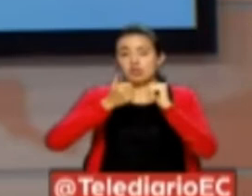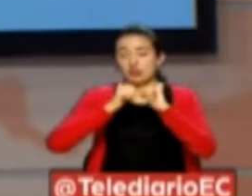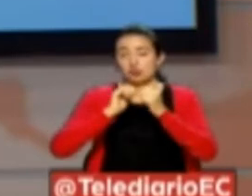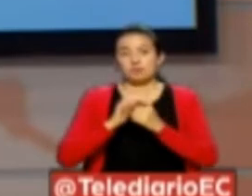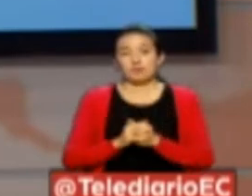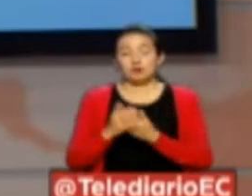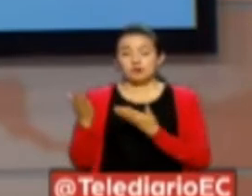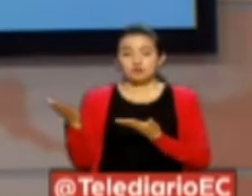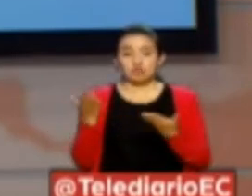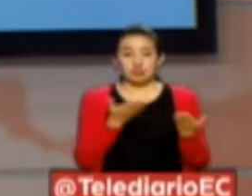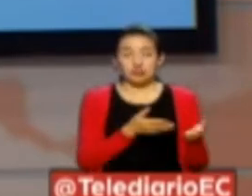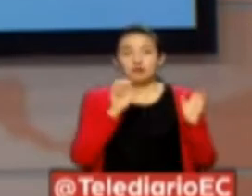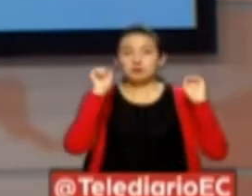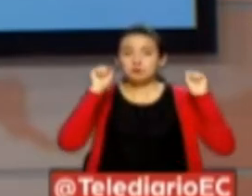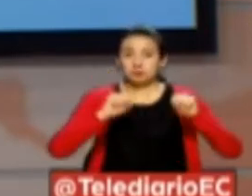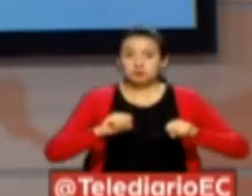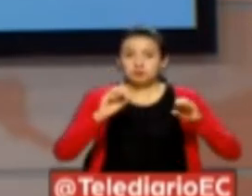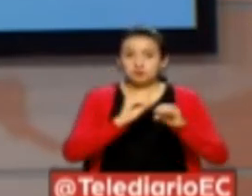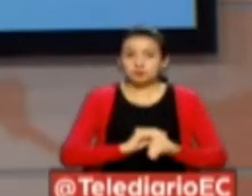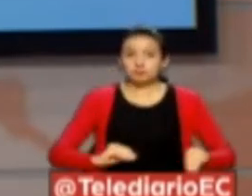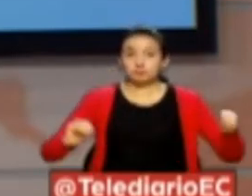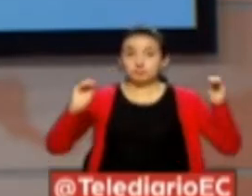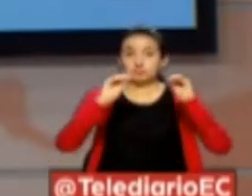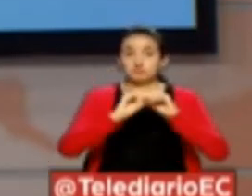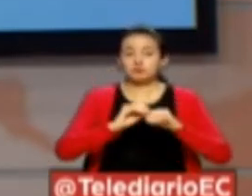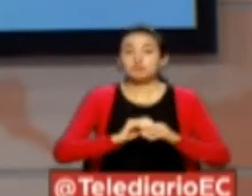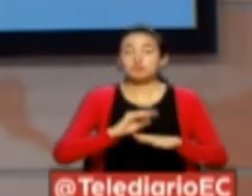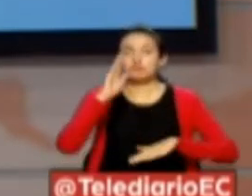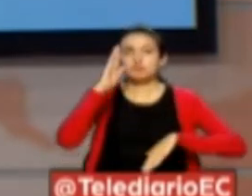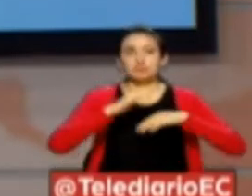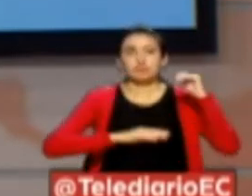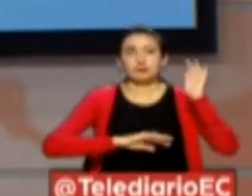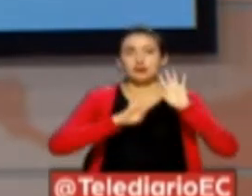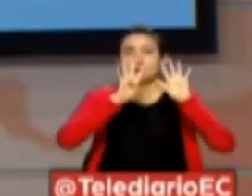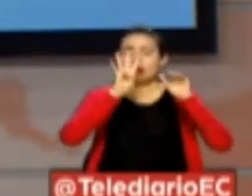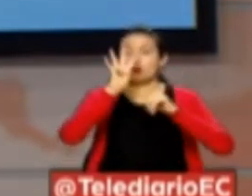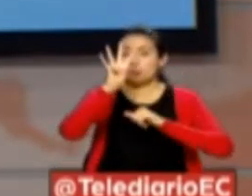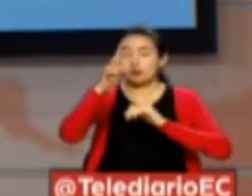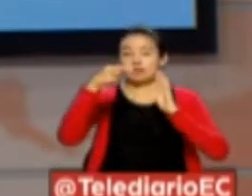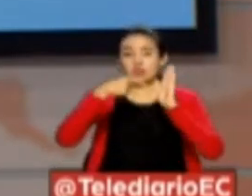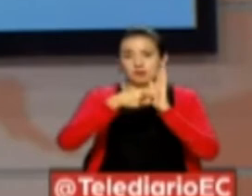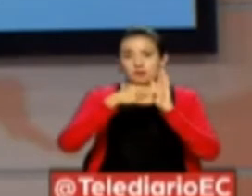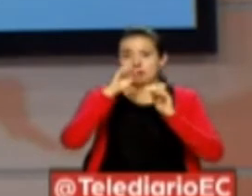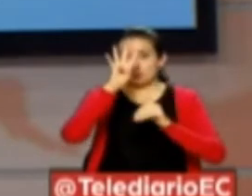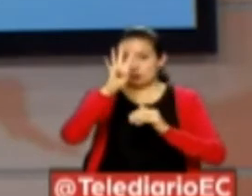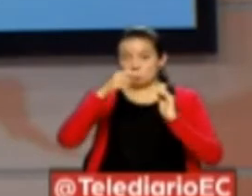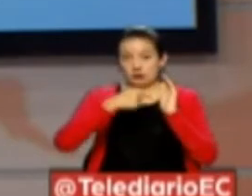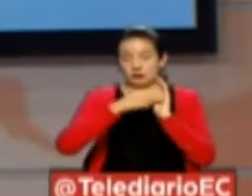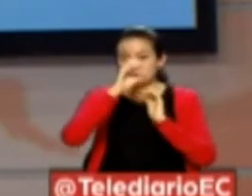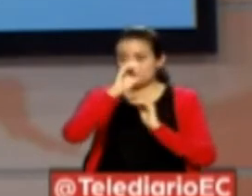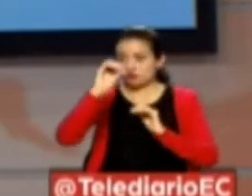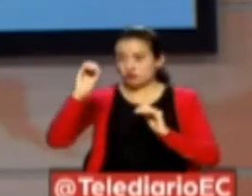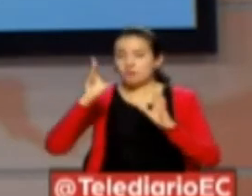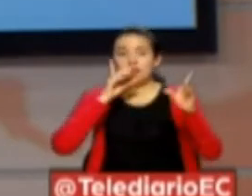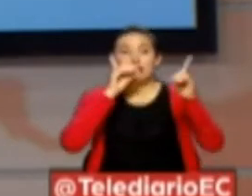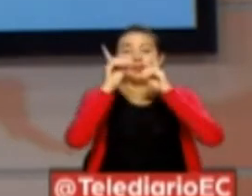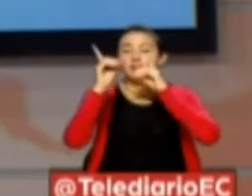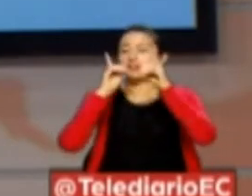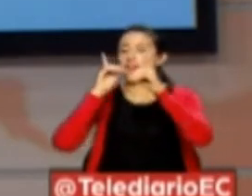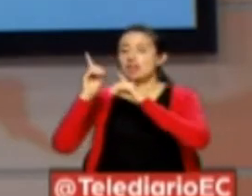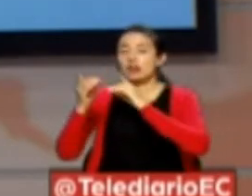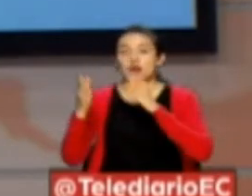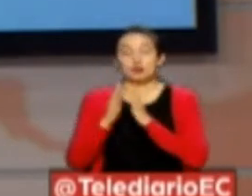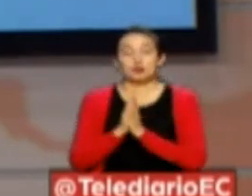y pudimos hacer más de 4000 mesas de diálogo donde esas mesas de diálogo sur es el plan decenal el plan decenal